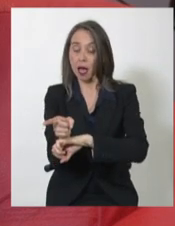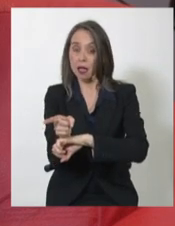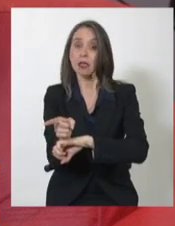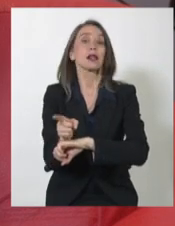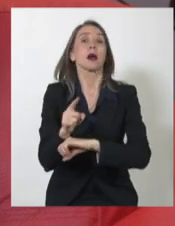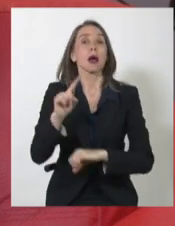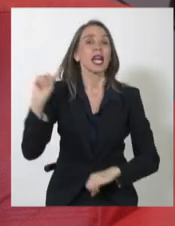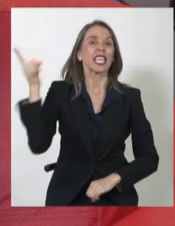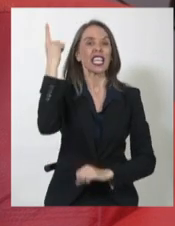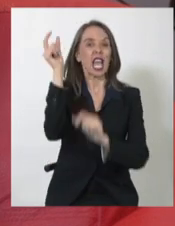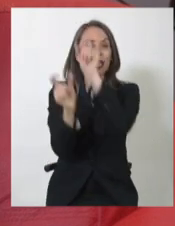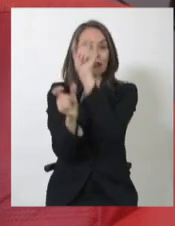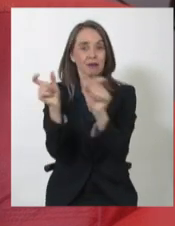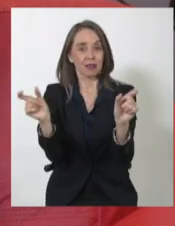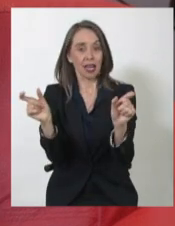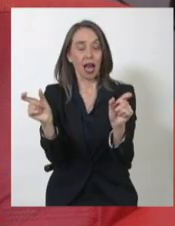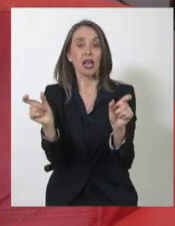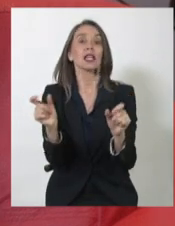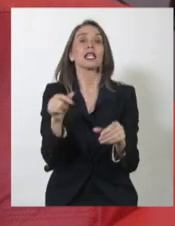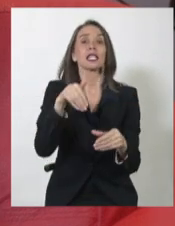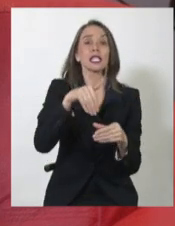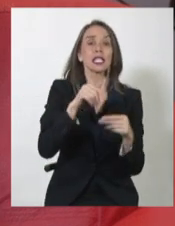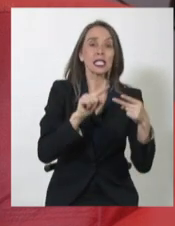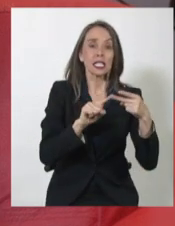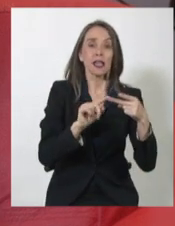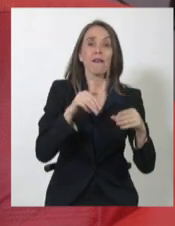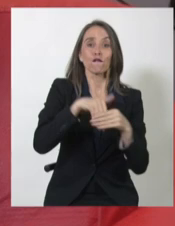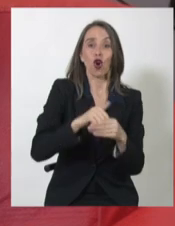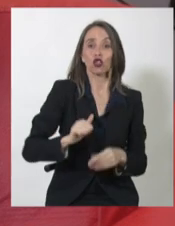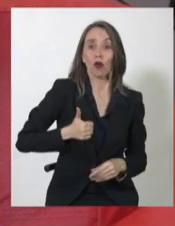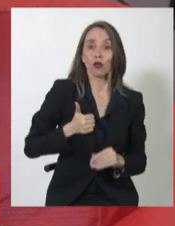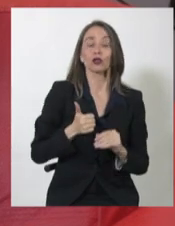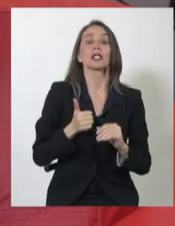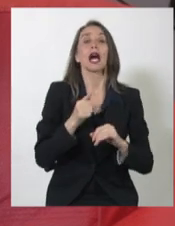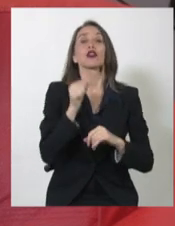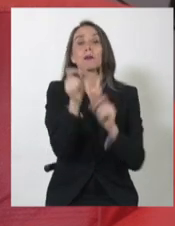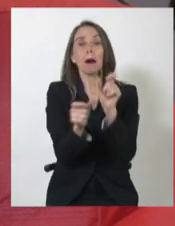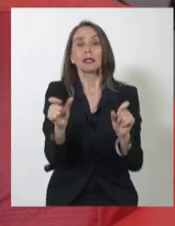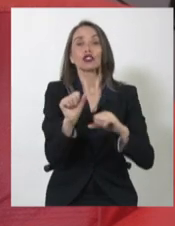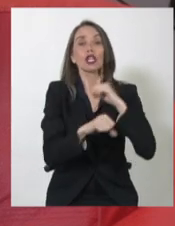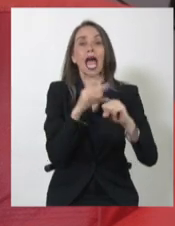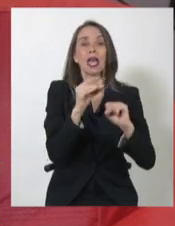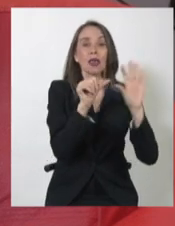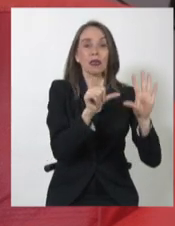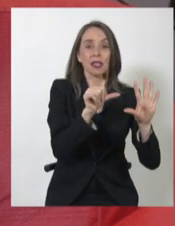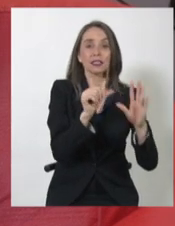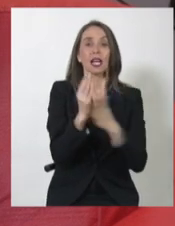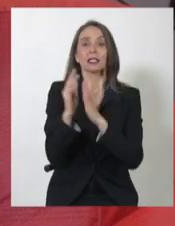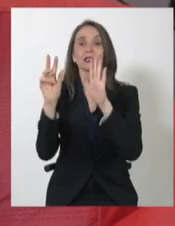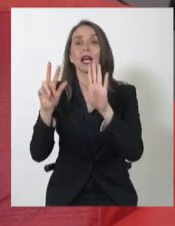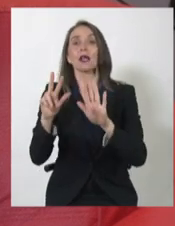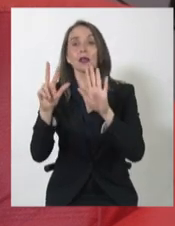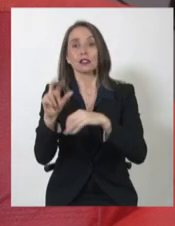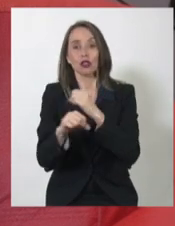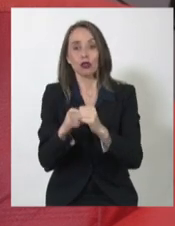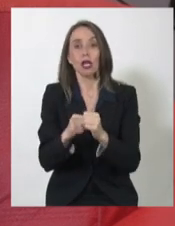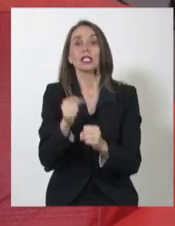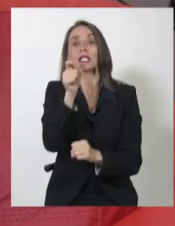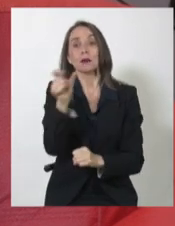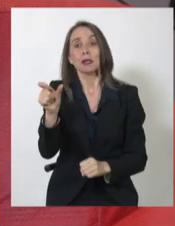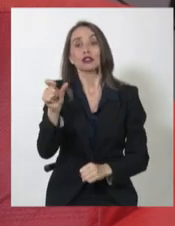en general, voluntario de 16 a 18 años y voluntario también para mayores de 75